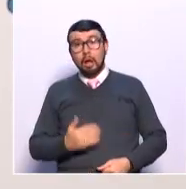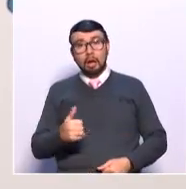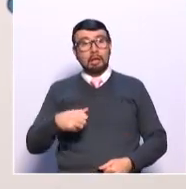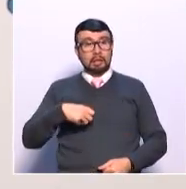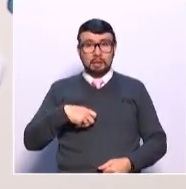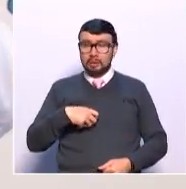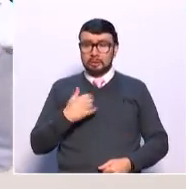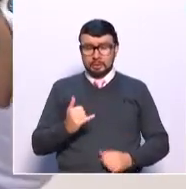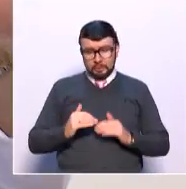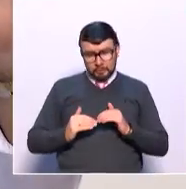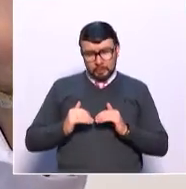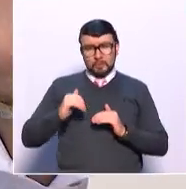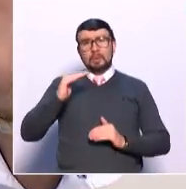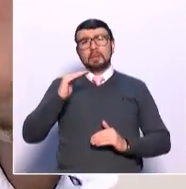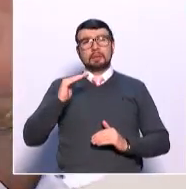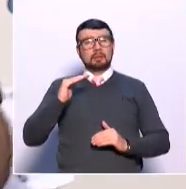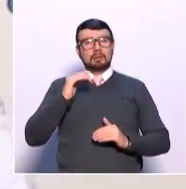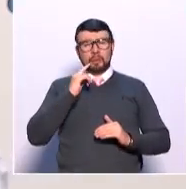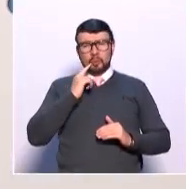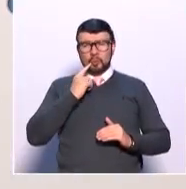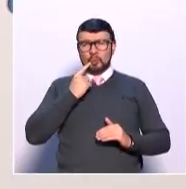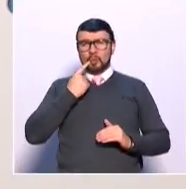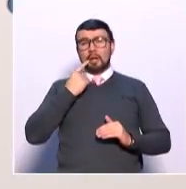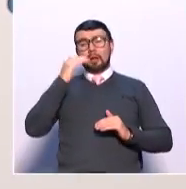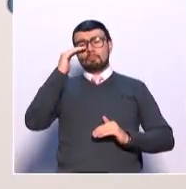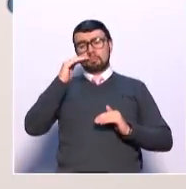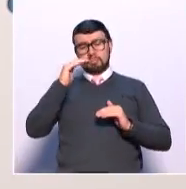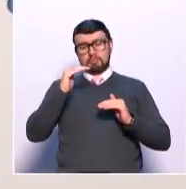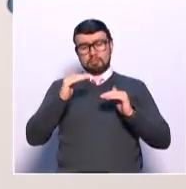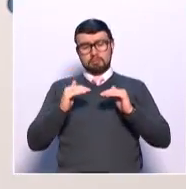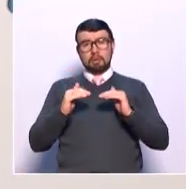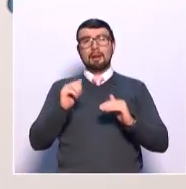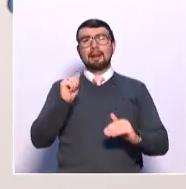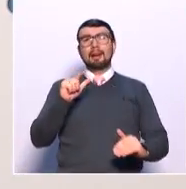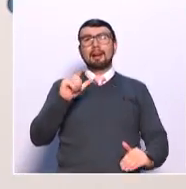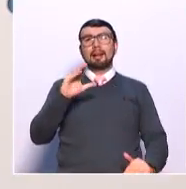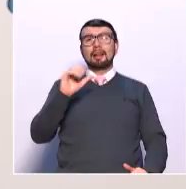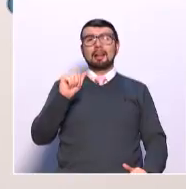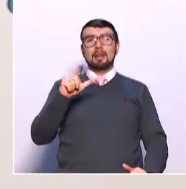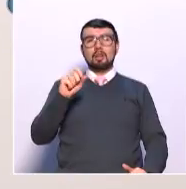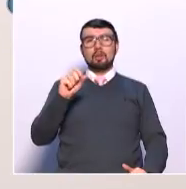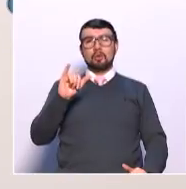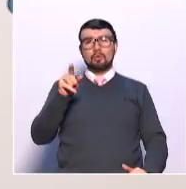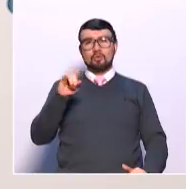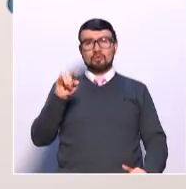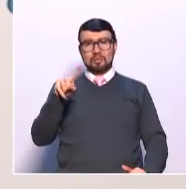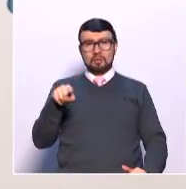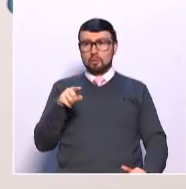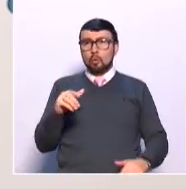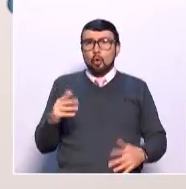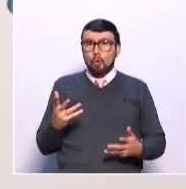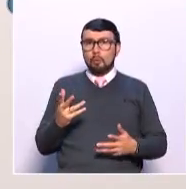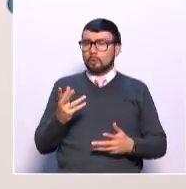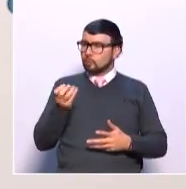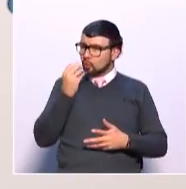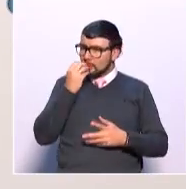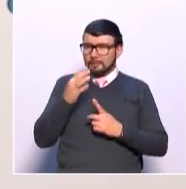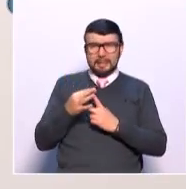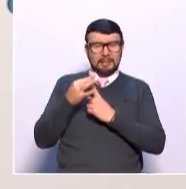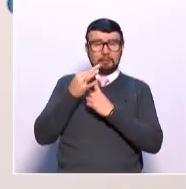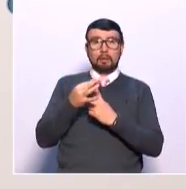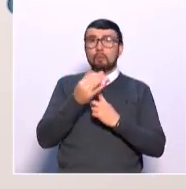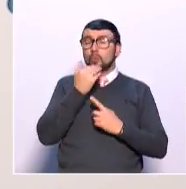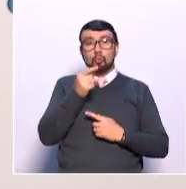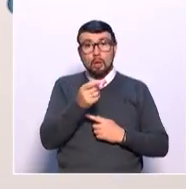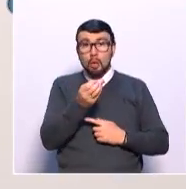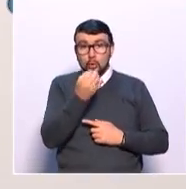y entrar en un estado de alca lo sis y eso se logra a través del ayuno cuando usted deja